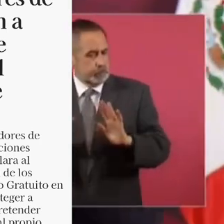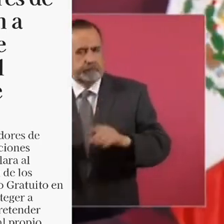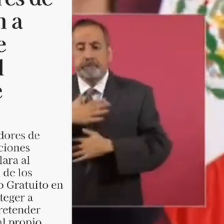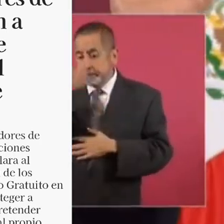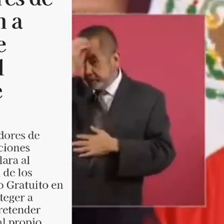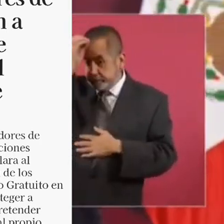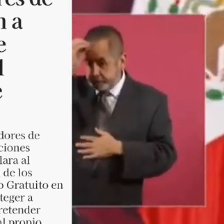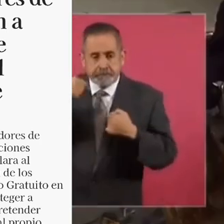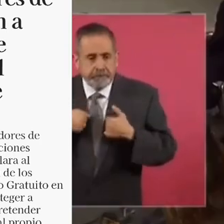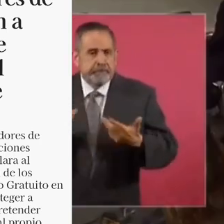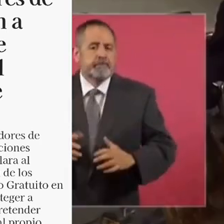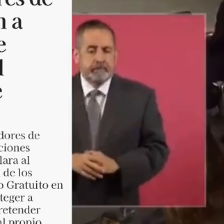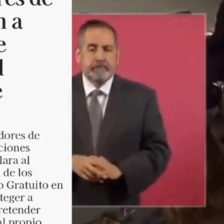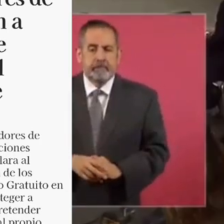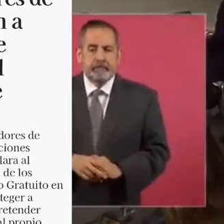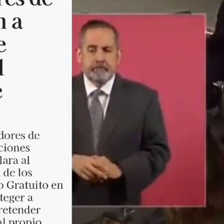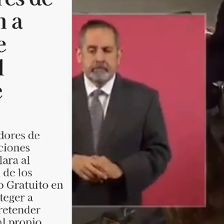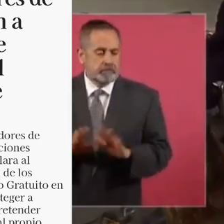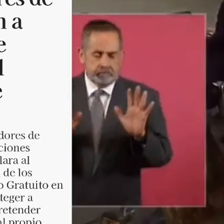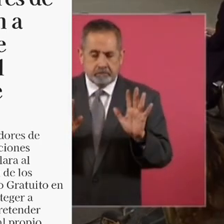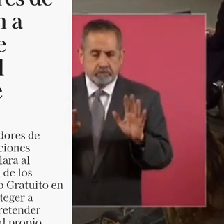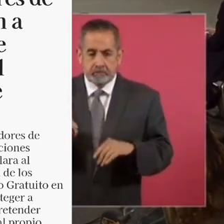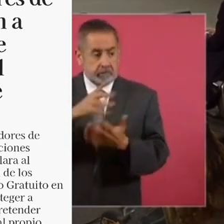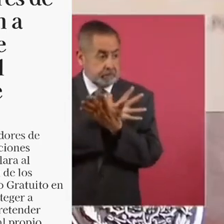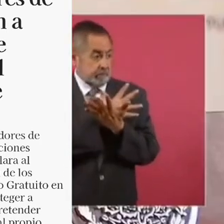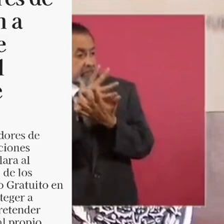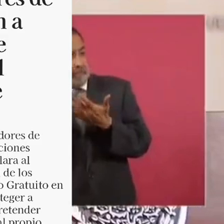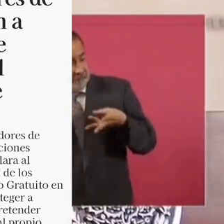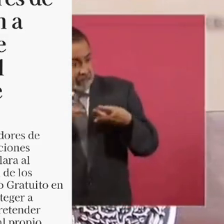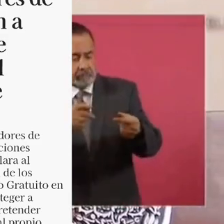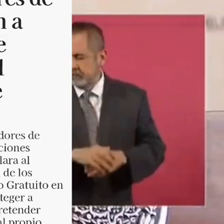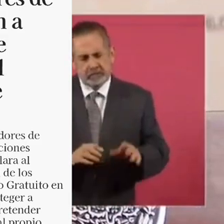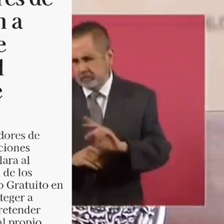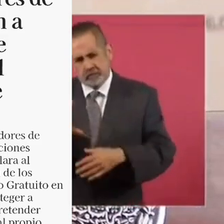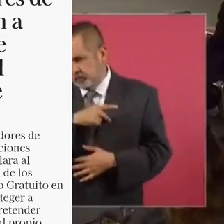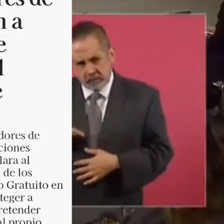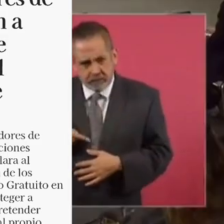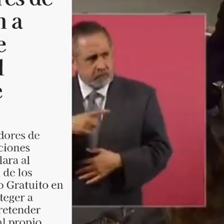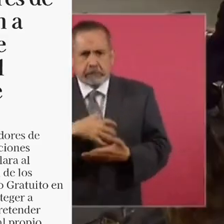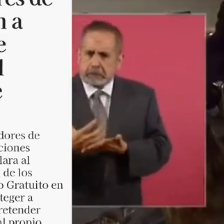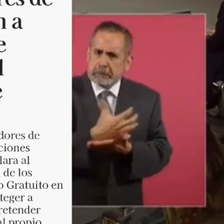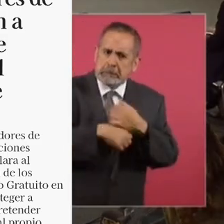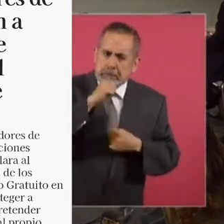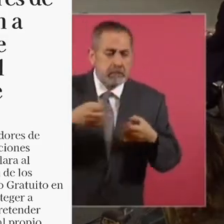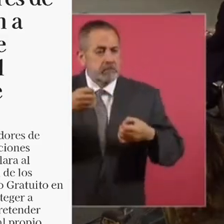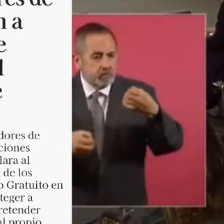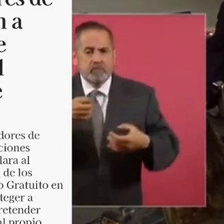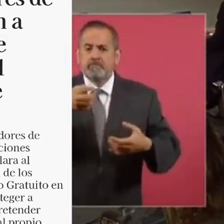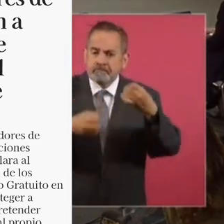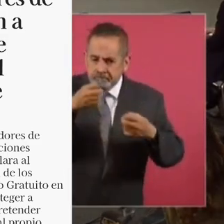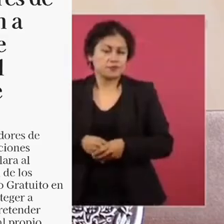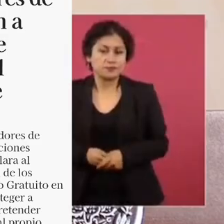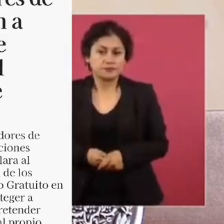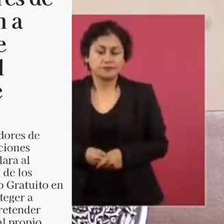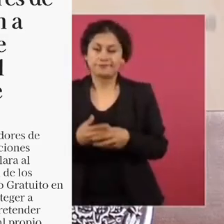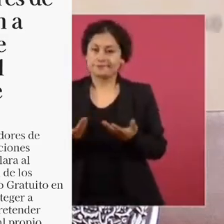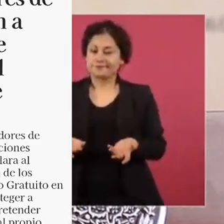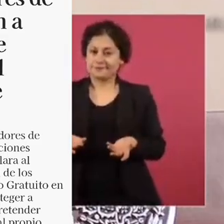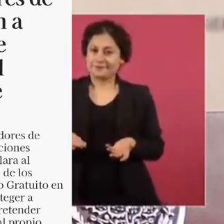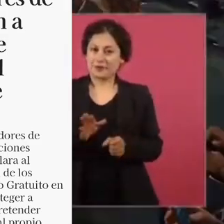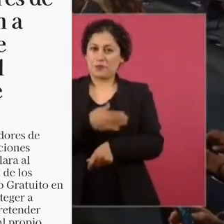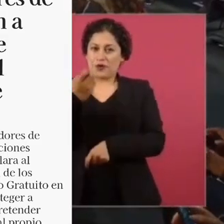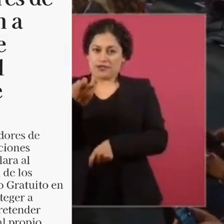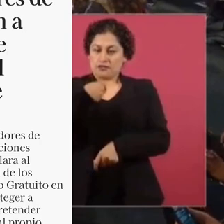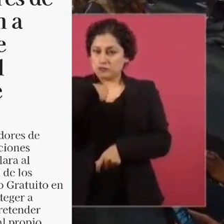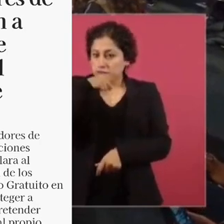cuál es mi opinión de que no se deben de permitir excesos que ganan muchísimo los jueces los magistrados los ministros Pero sí